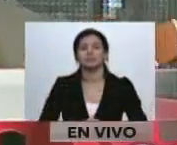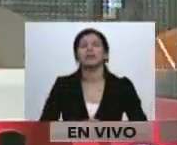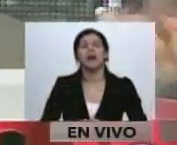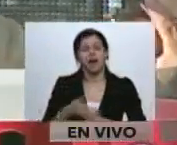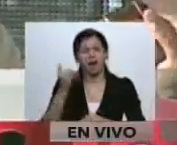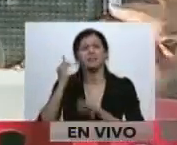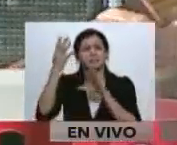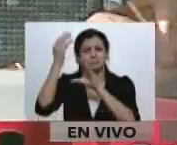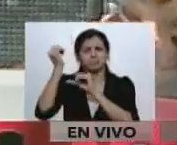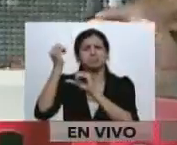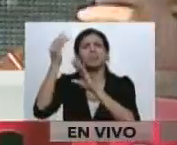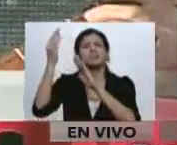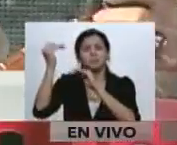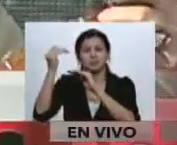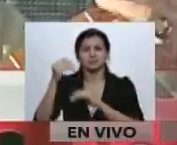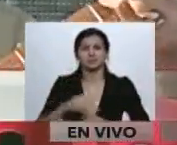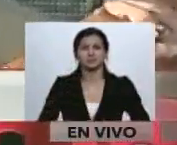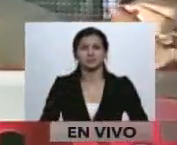esperanza.